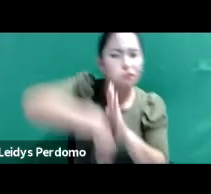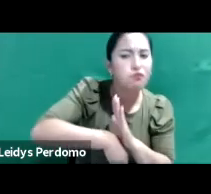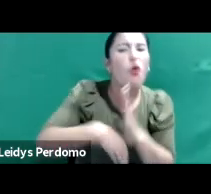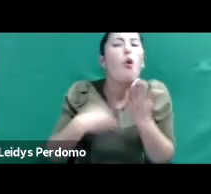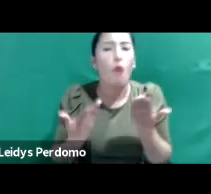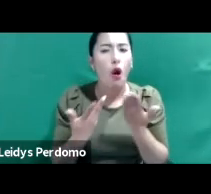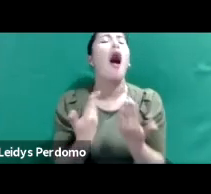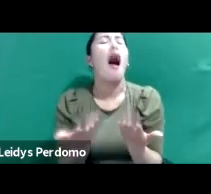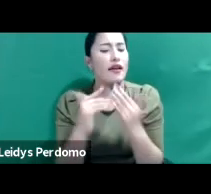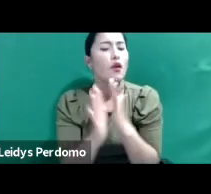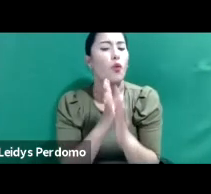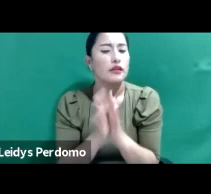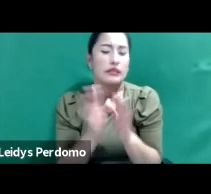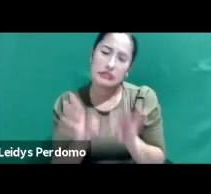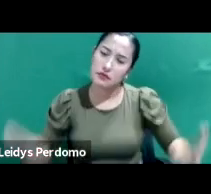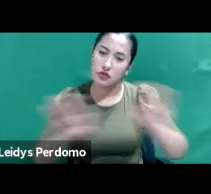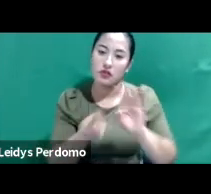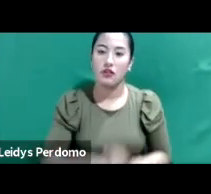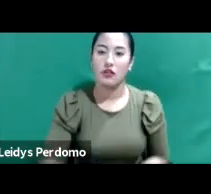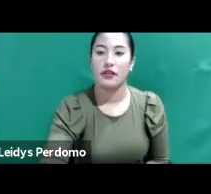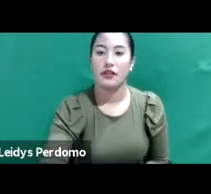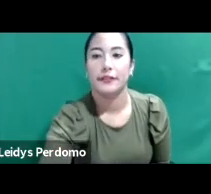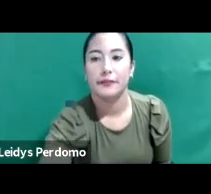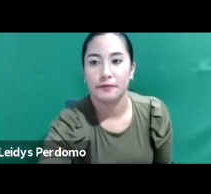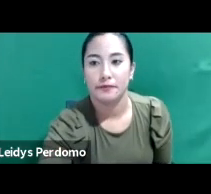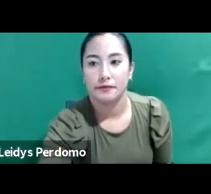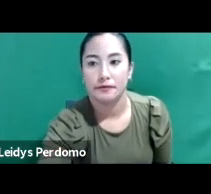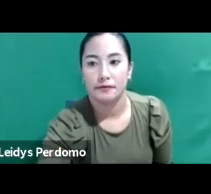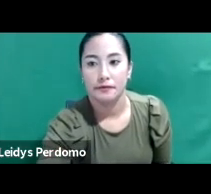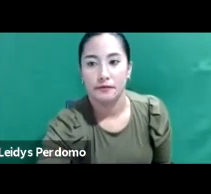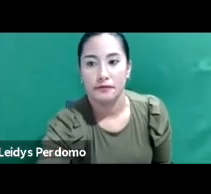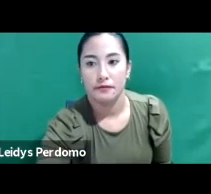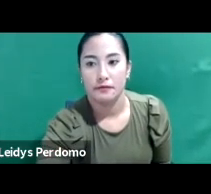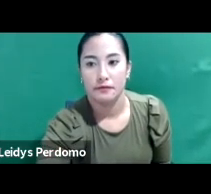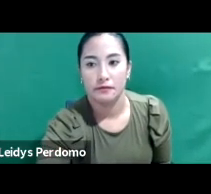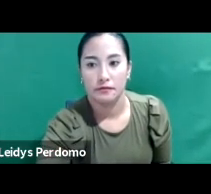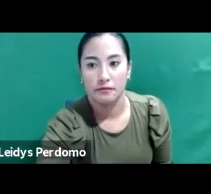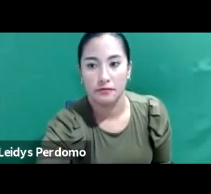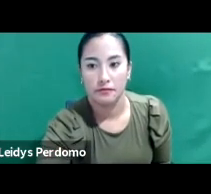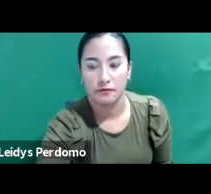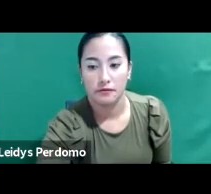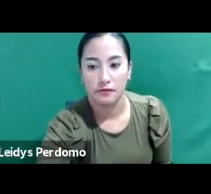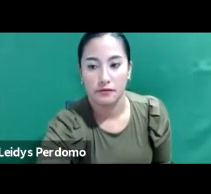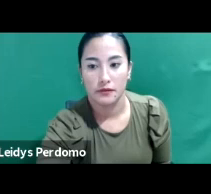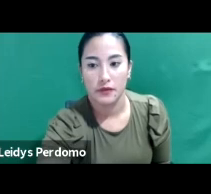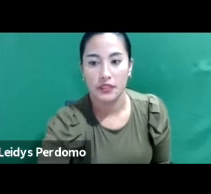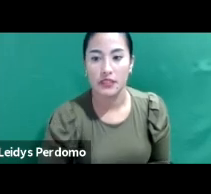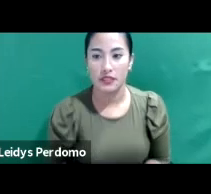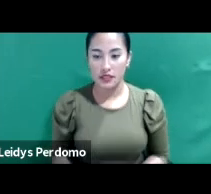importante. Acá voy a ir leyendo un poquito lo que dicen: interdisciplinar, intervención integral, ayuda al